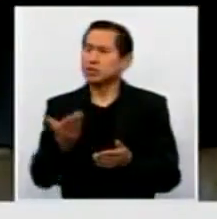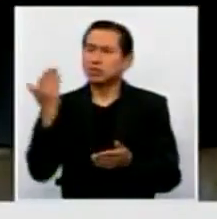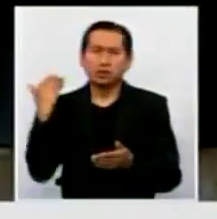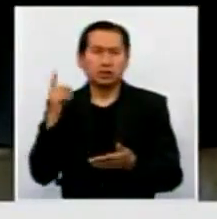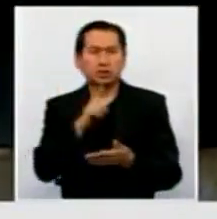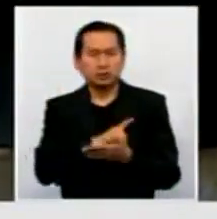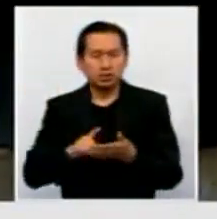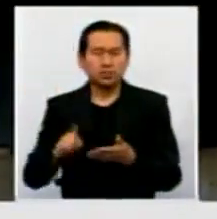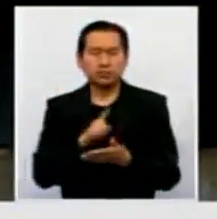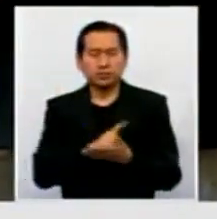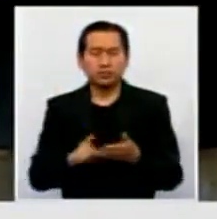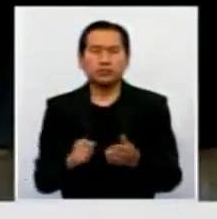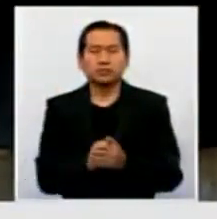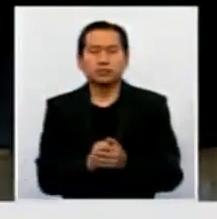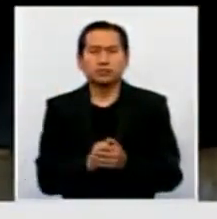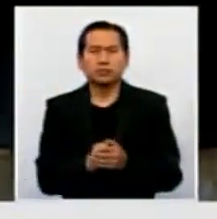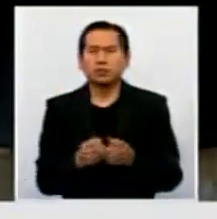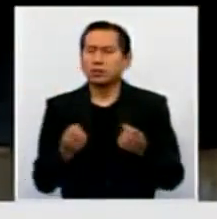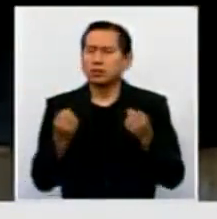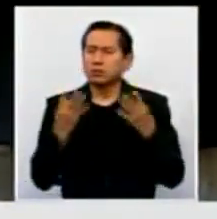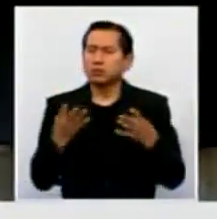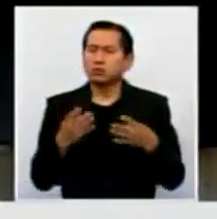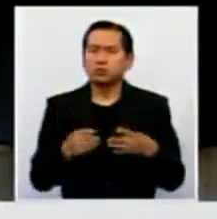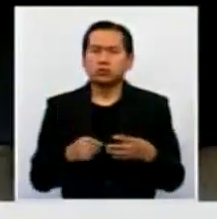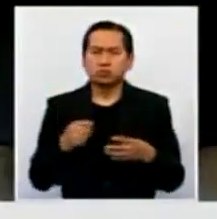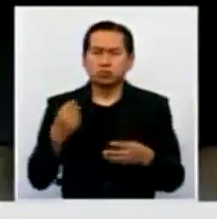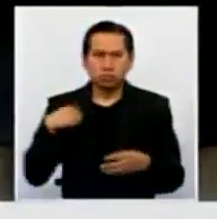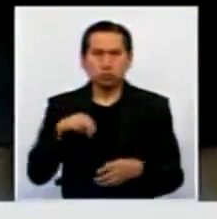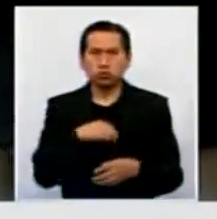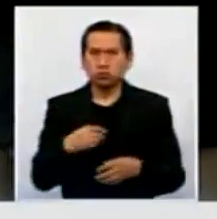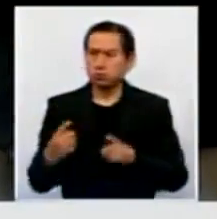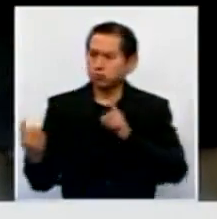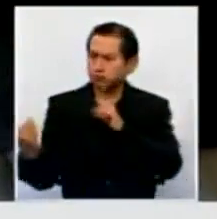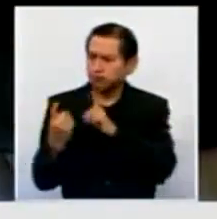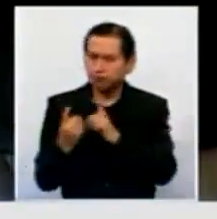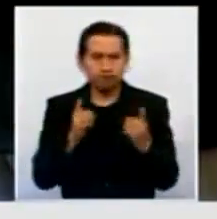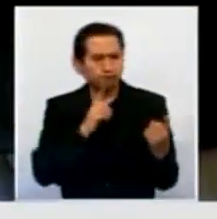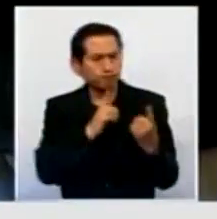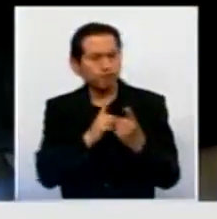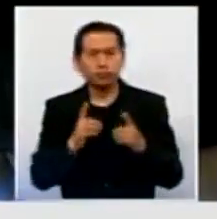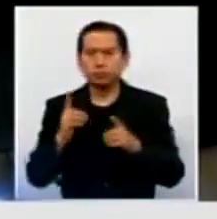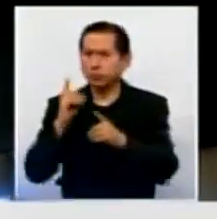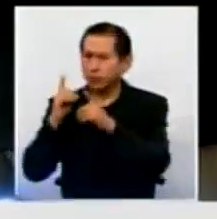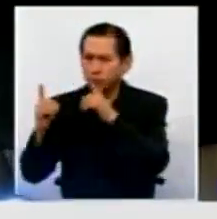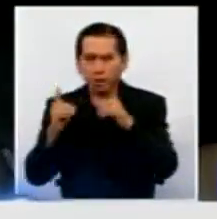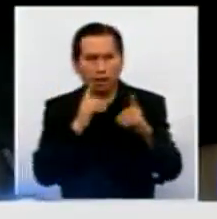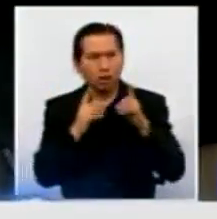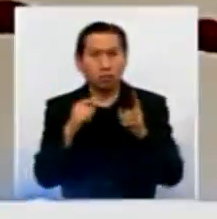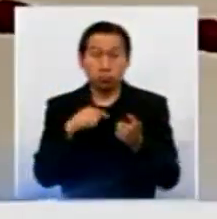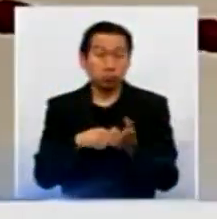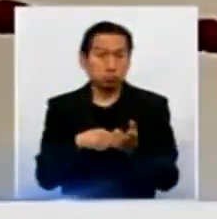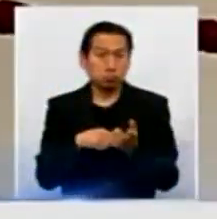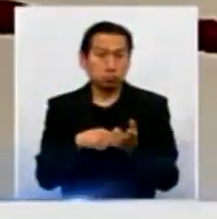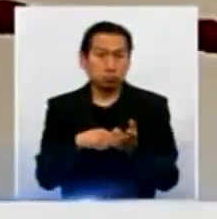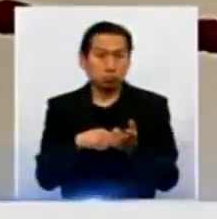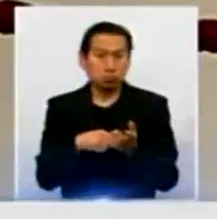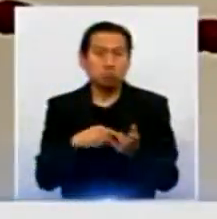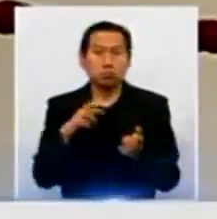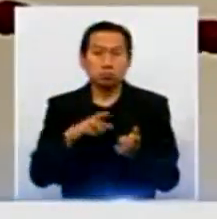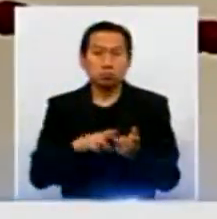semanas con numerosos acercamientos, diálogos que han ido